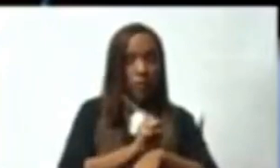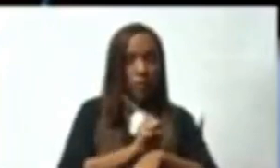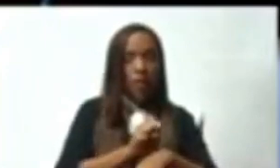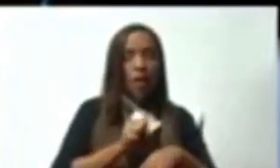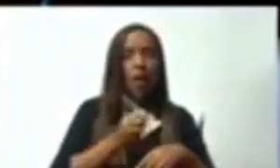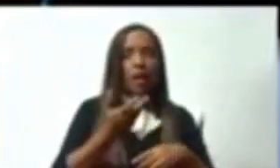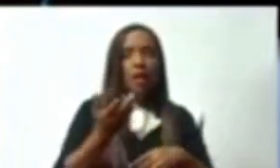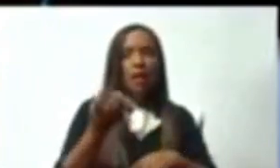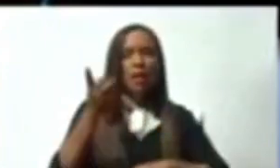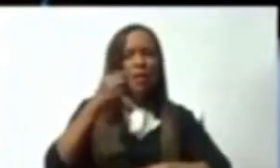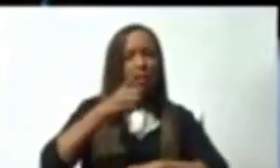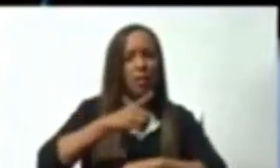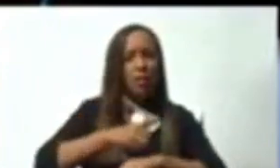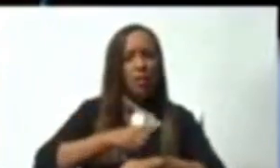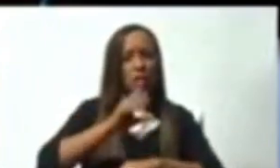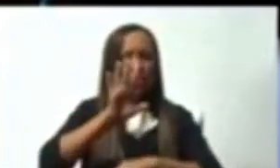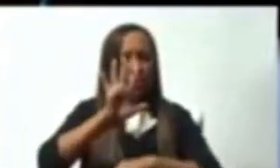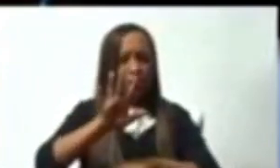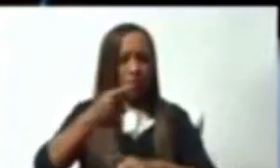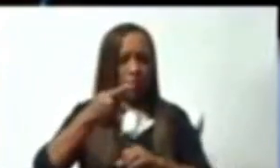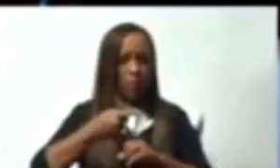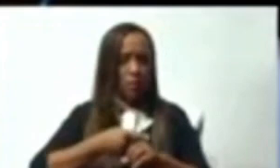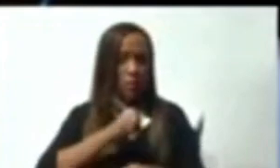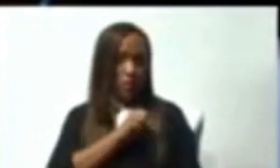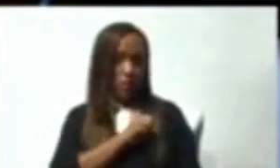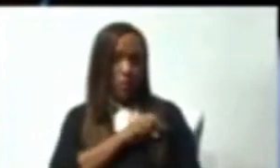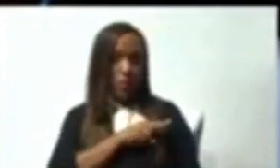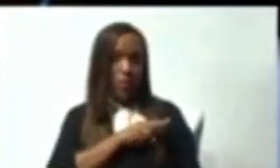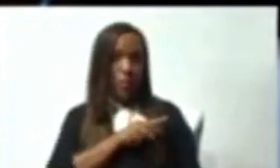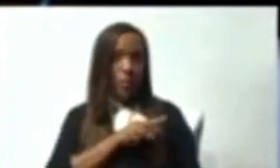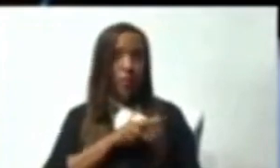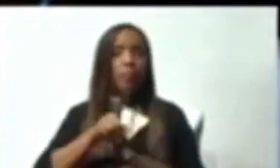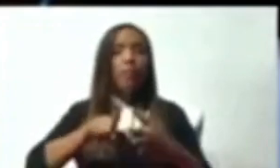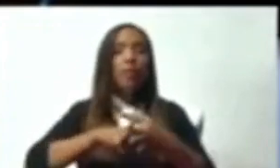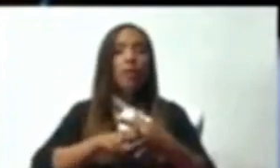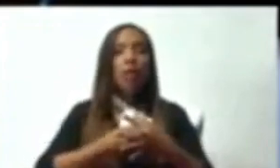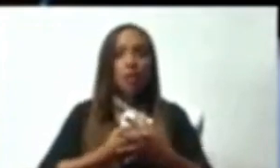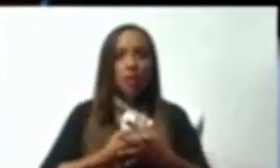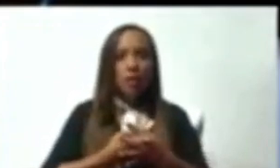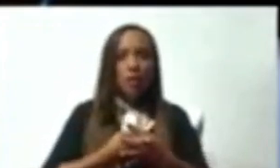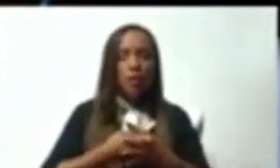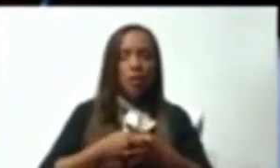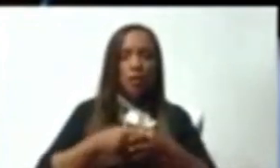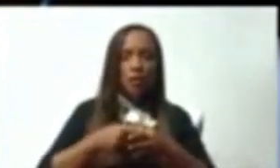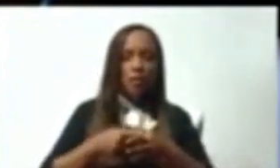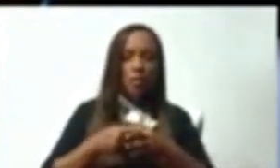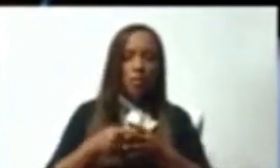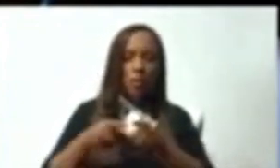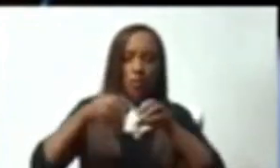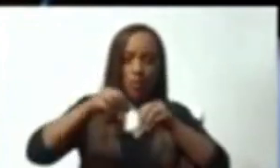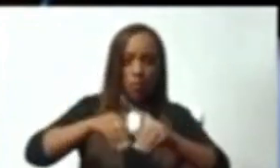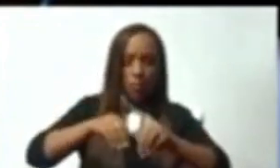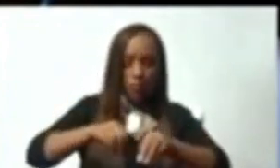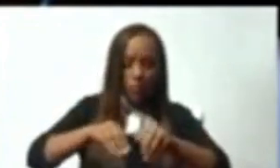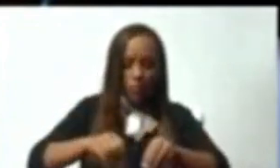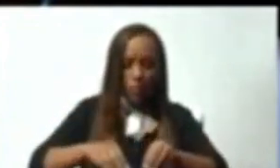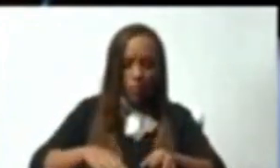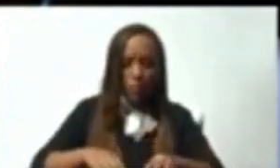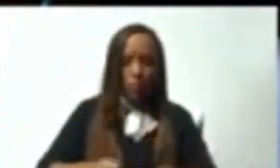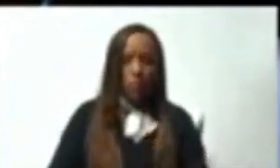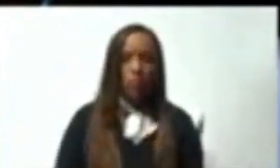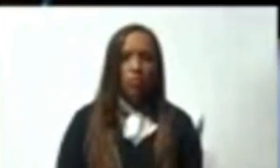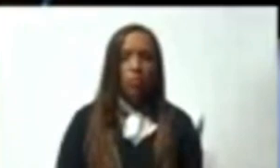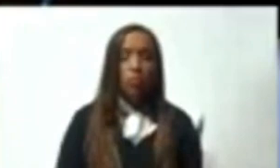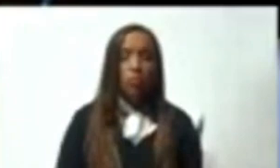de noviembre. Sin embargo, tenemos una preocupación. ¿Cuál es?